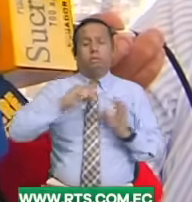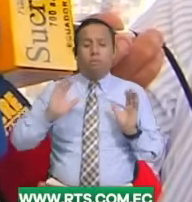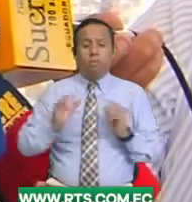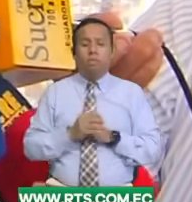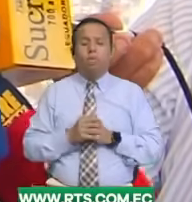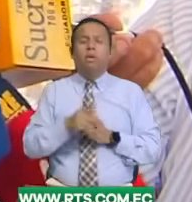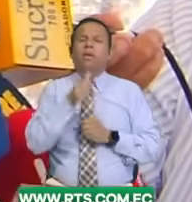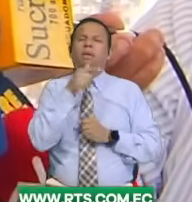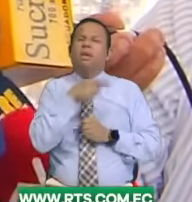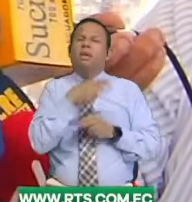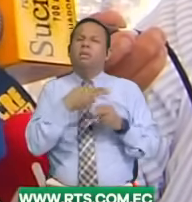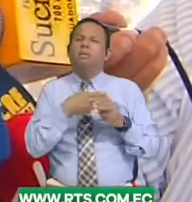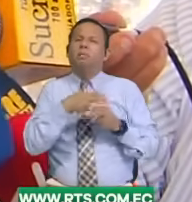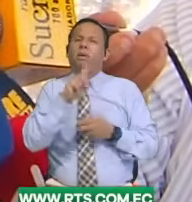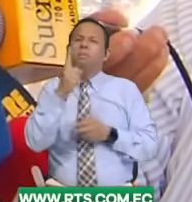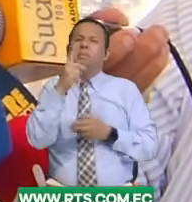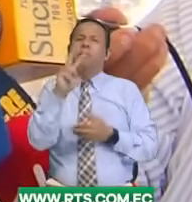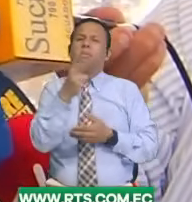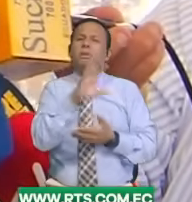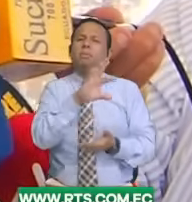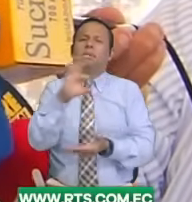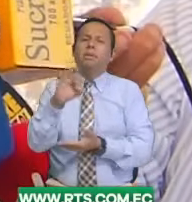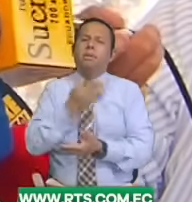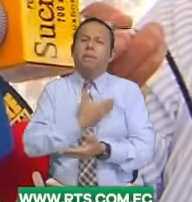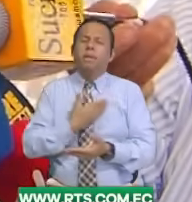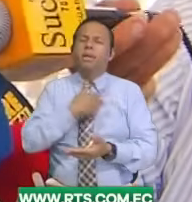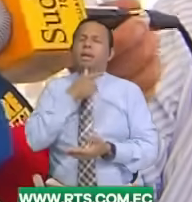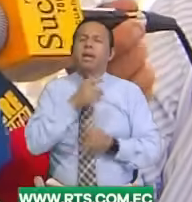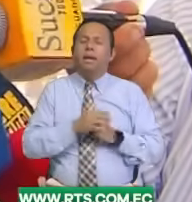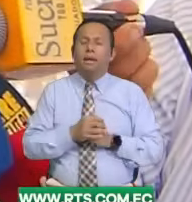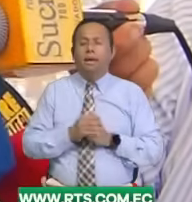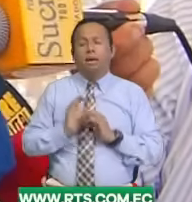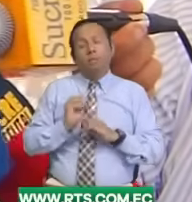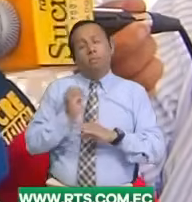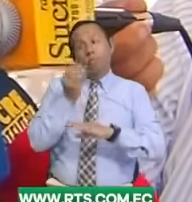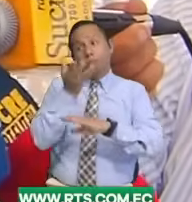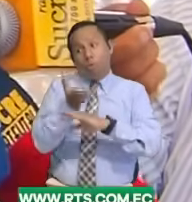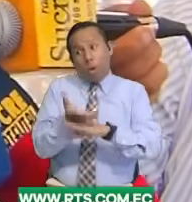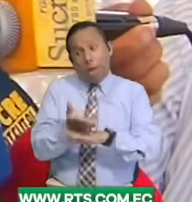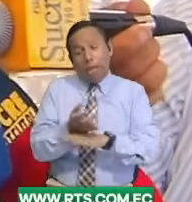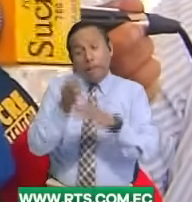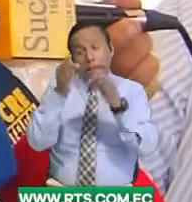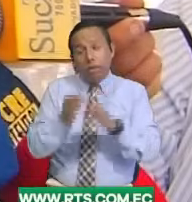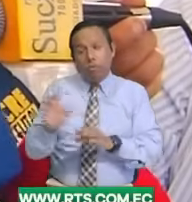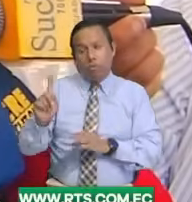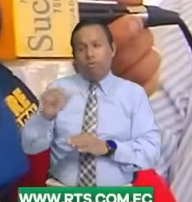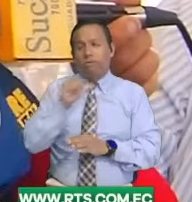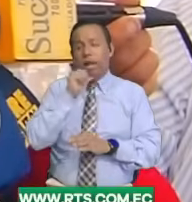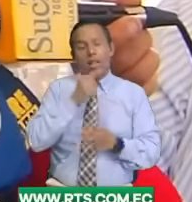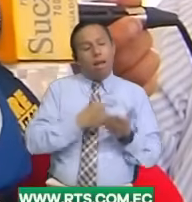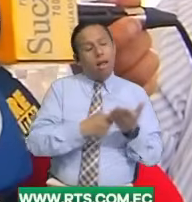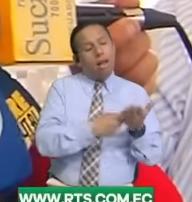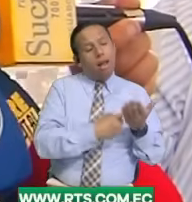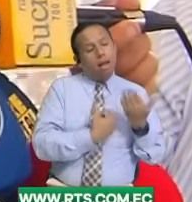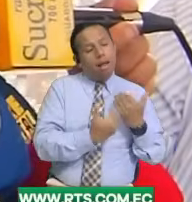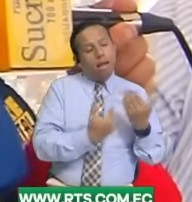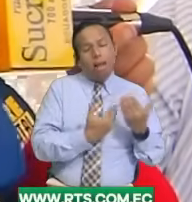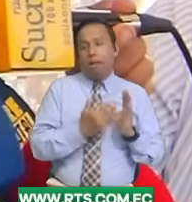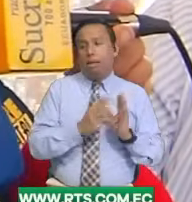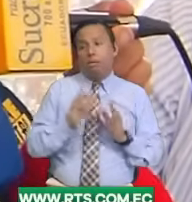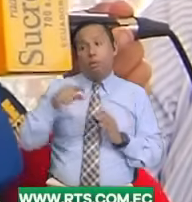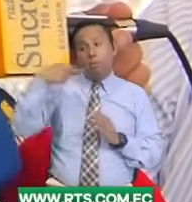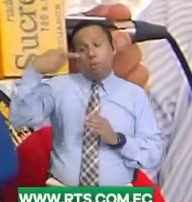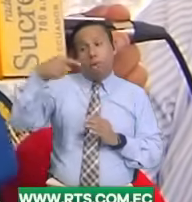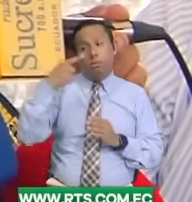para la primera vicepresidencia? Bueno, es una propuesta que se tenía, aún está en conversaciones. Entendemos que el día